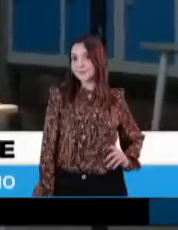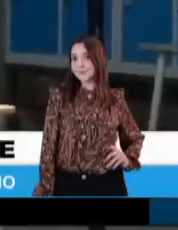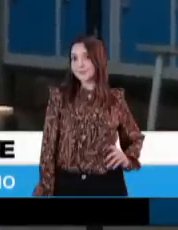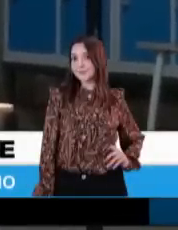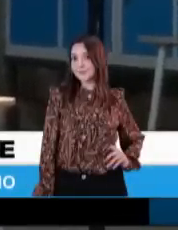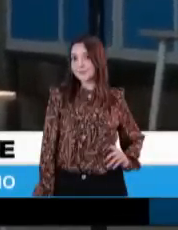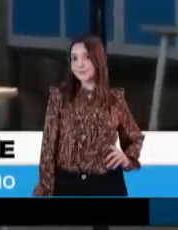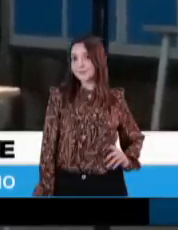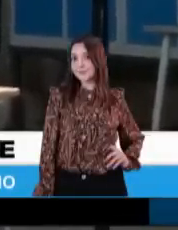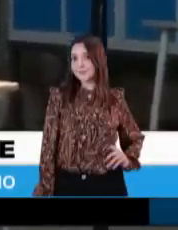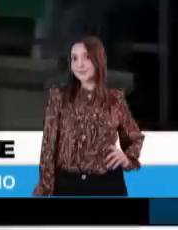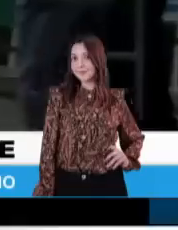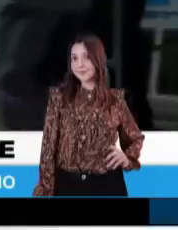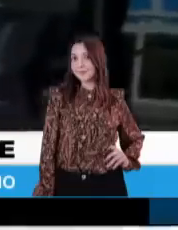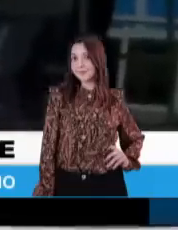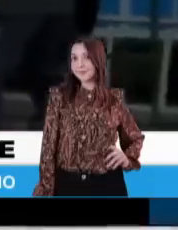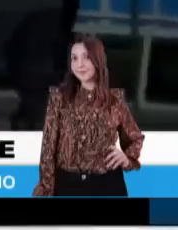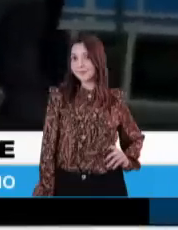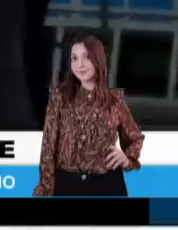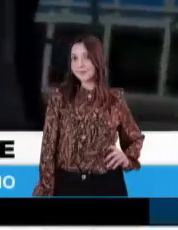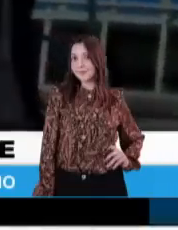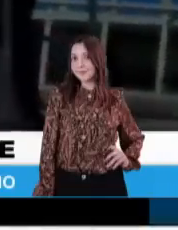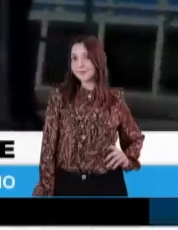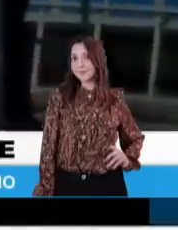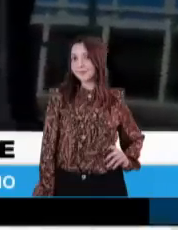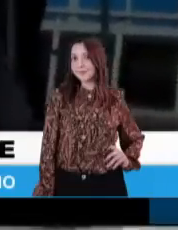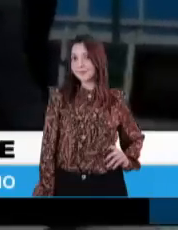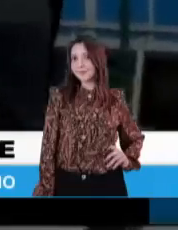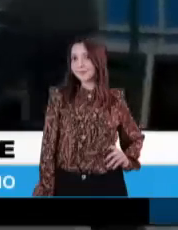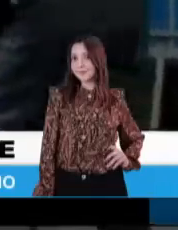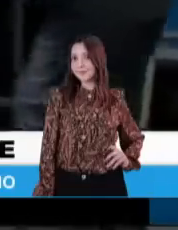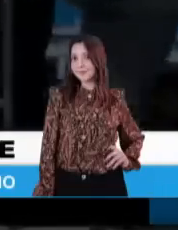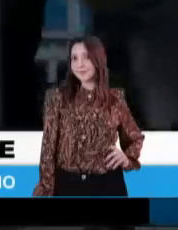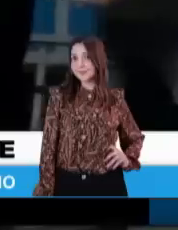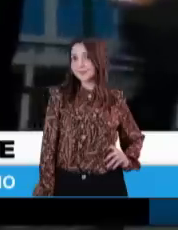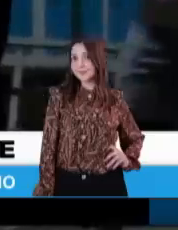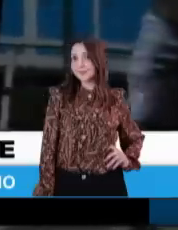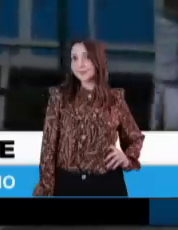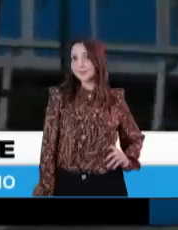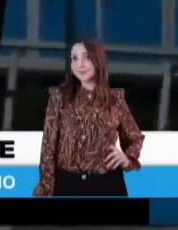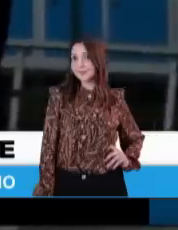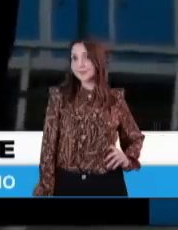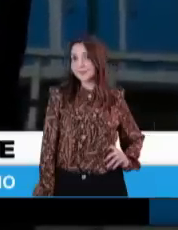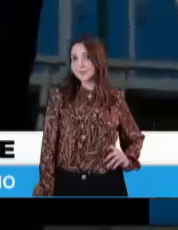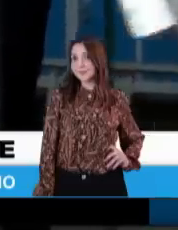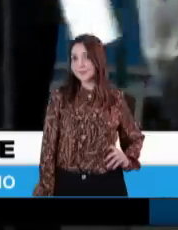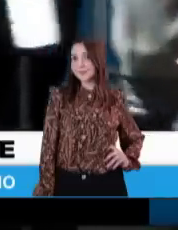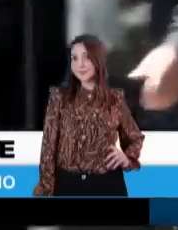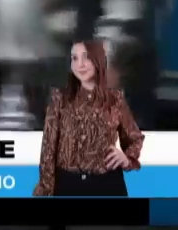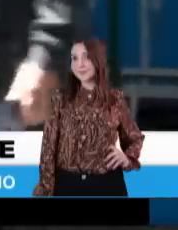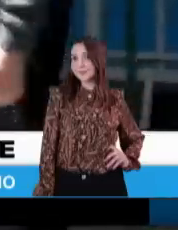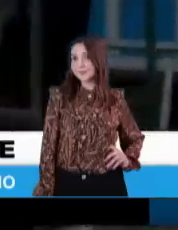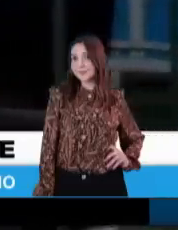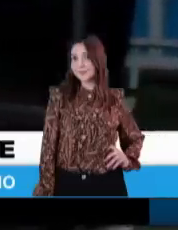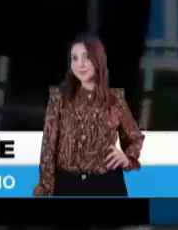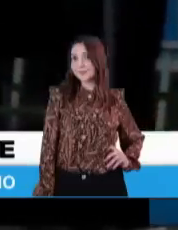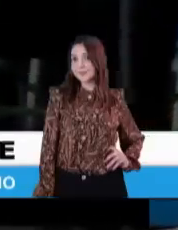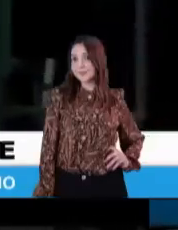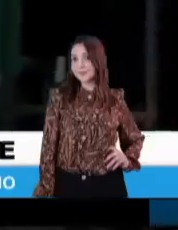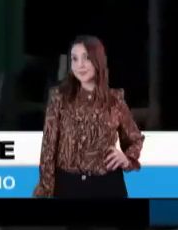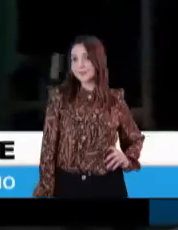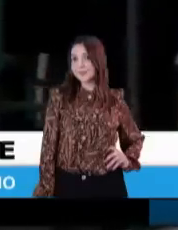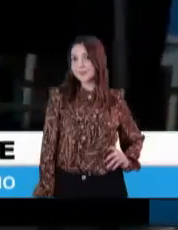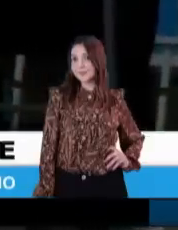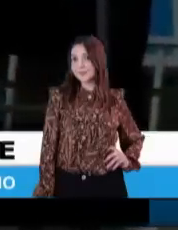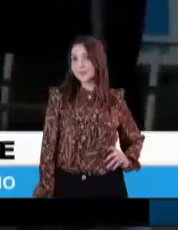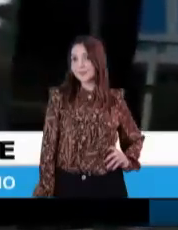ex Concertación que han señalado que van efectivamente por el rechazo. Hay figuras de la ex Concertación que se han sumado a, por